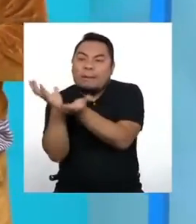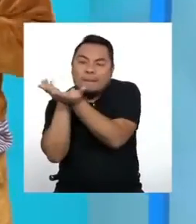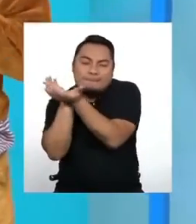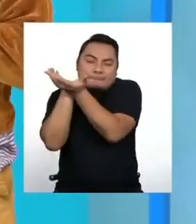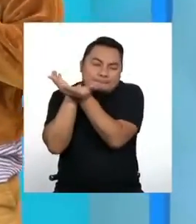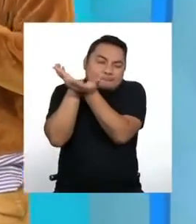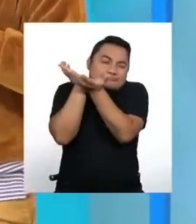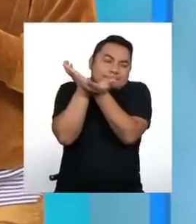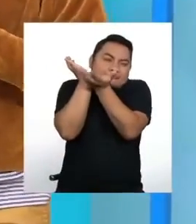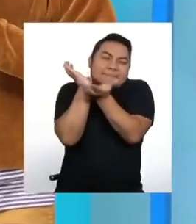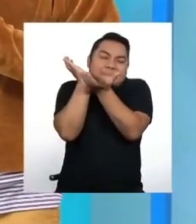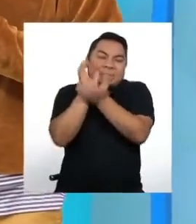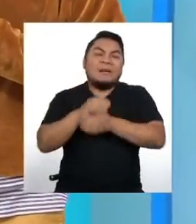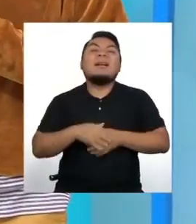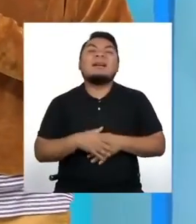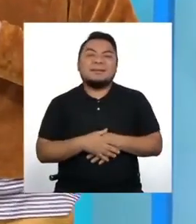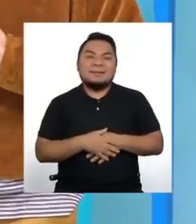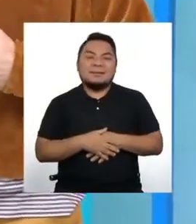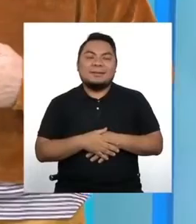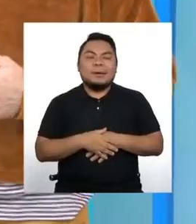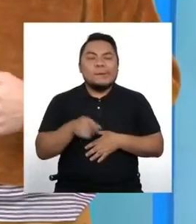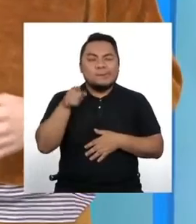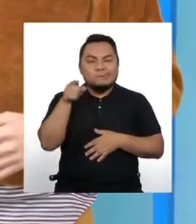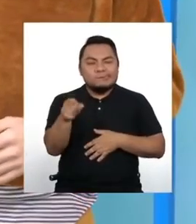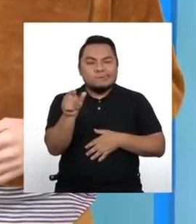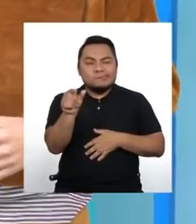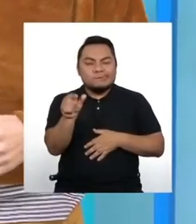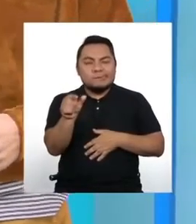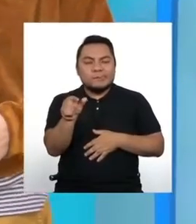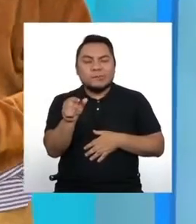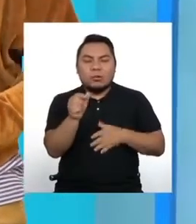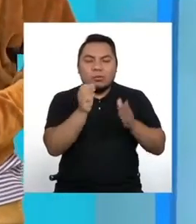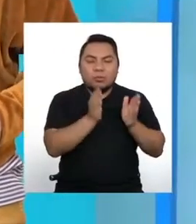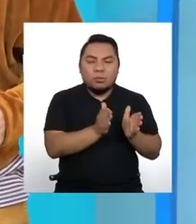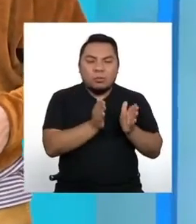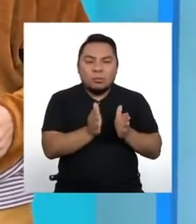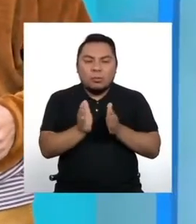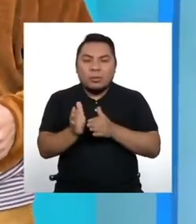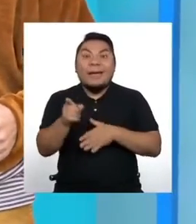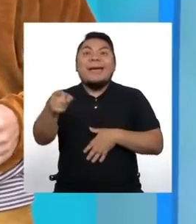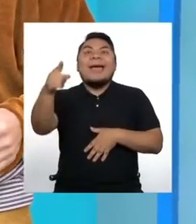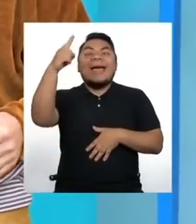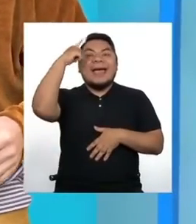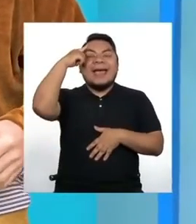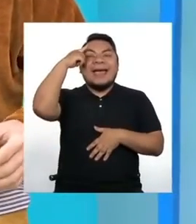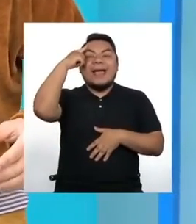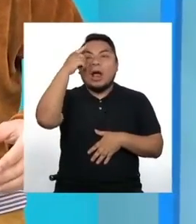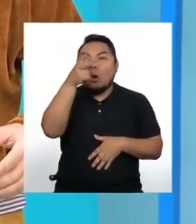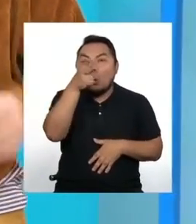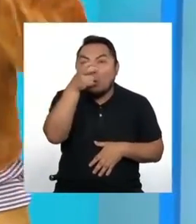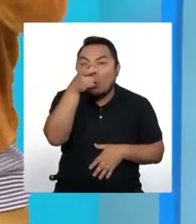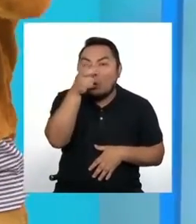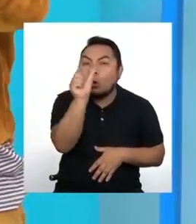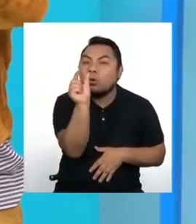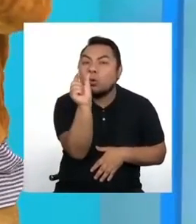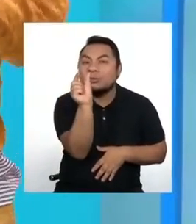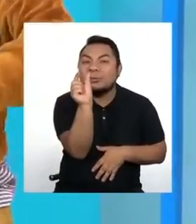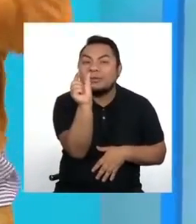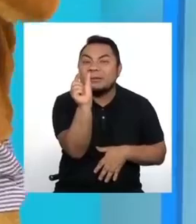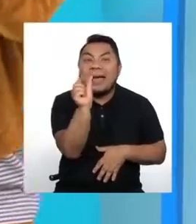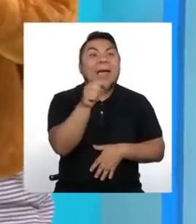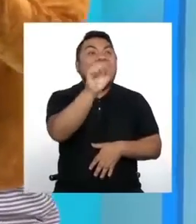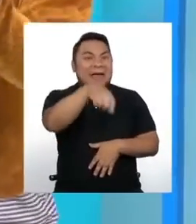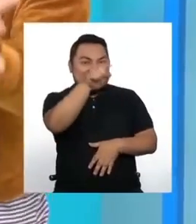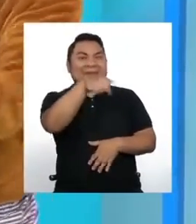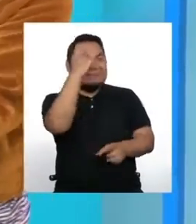Si la familia conoce la lengua de señas peruana, utiliza las señas para los objetos de la actividad y